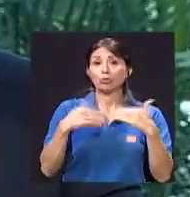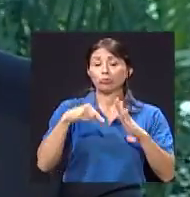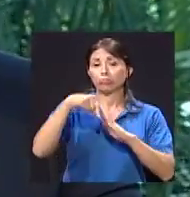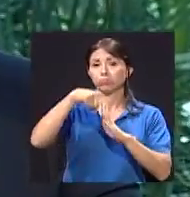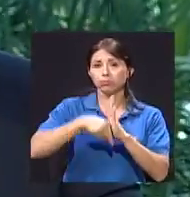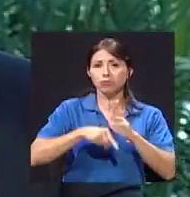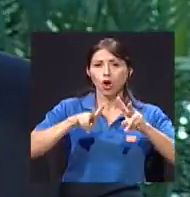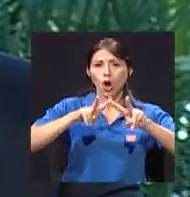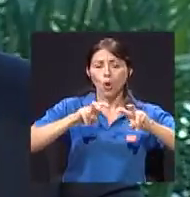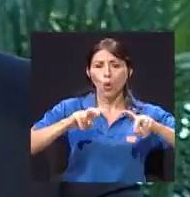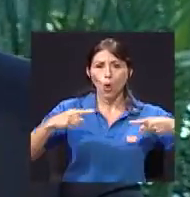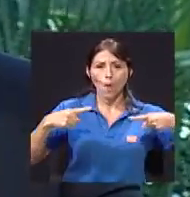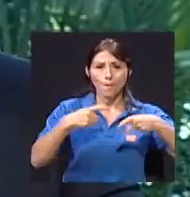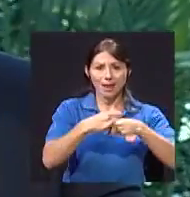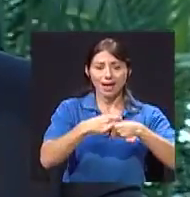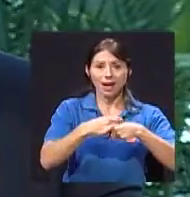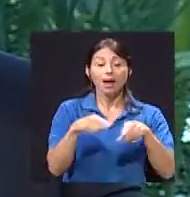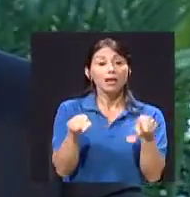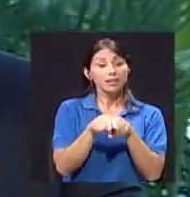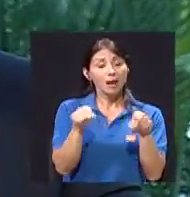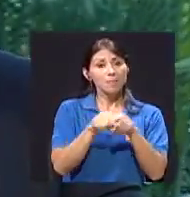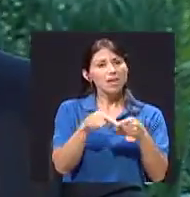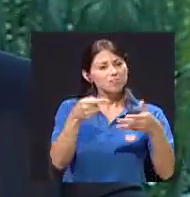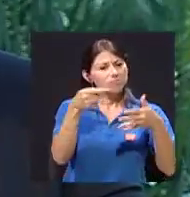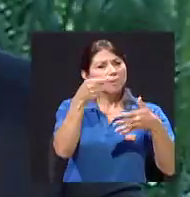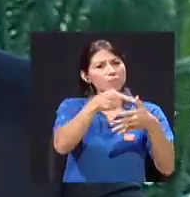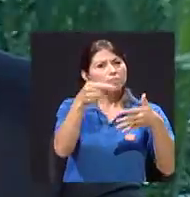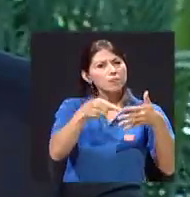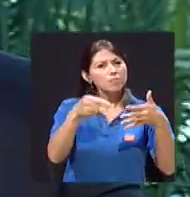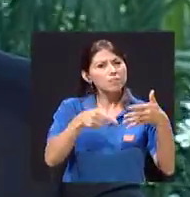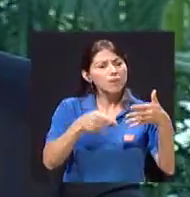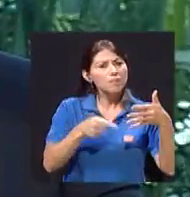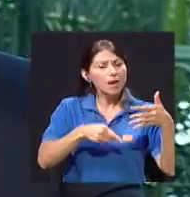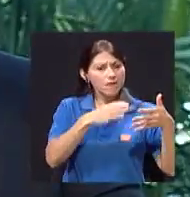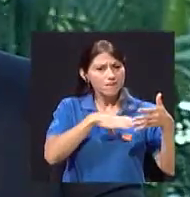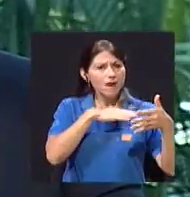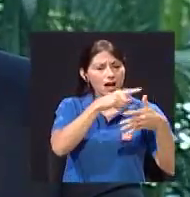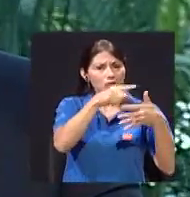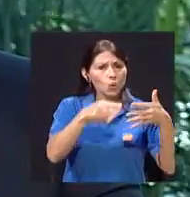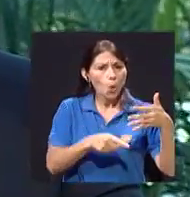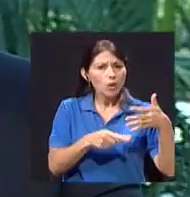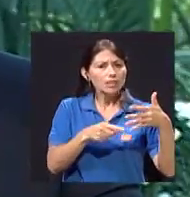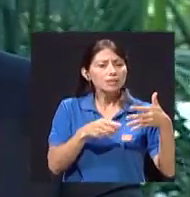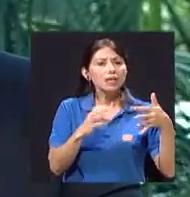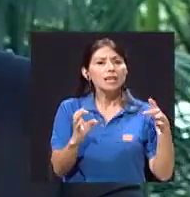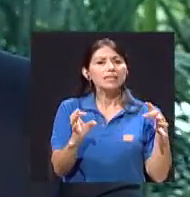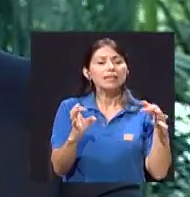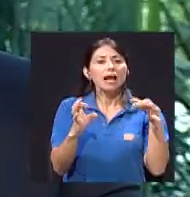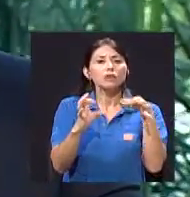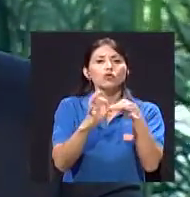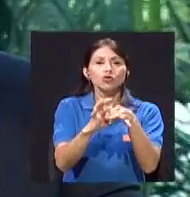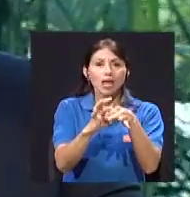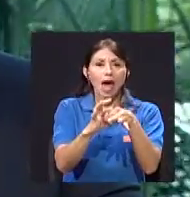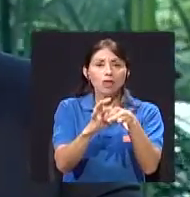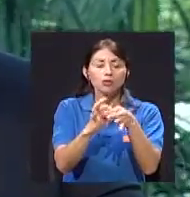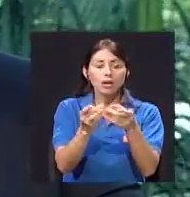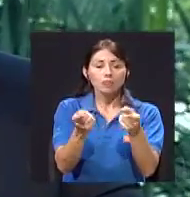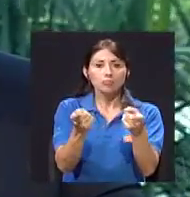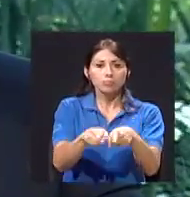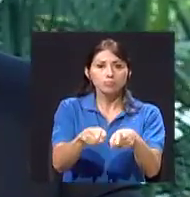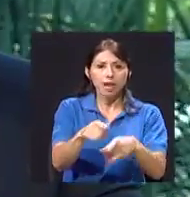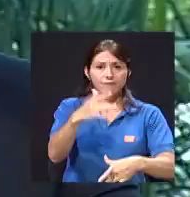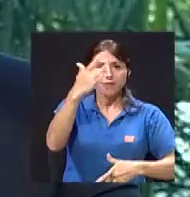entender cómo esos factores están asociados de alguna forma a la incidencia de enfermedades, que